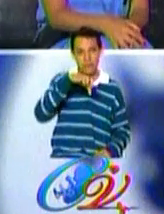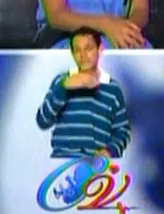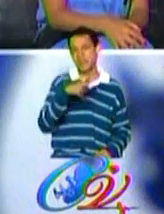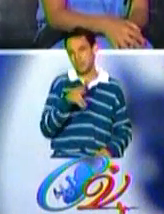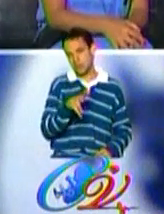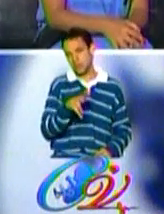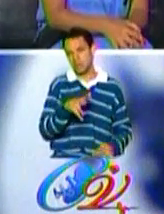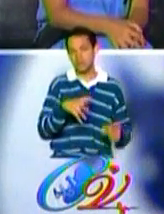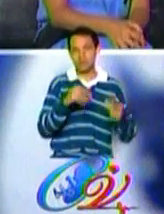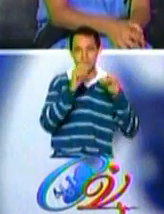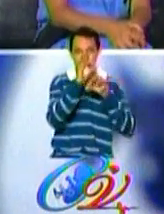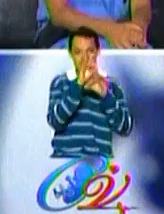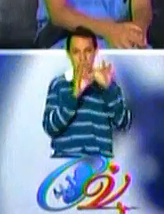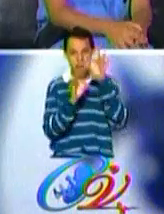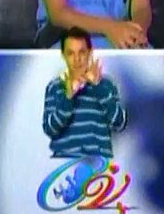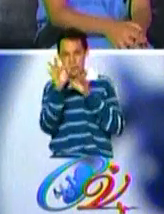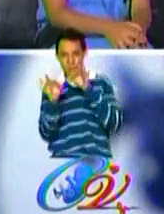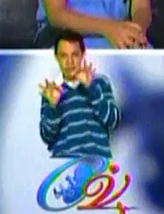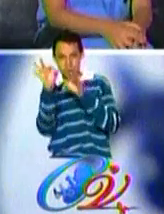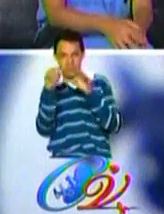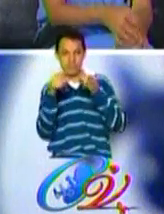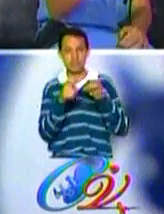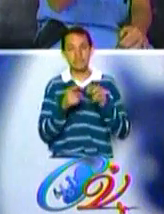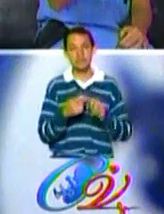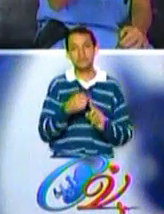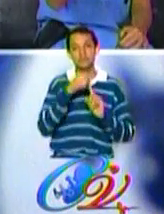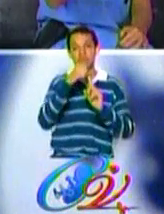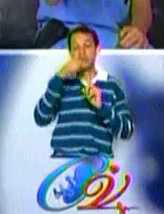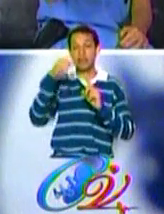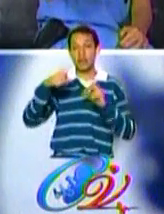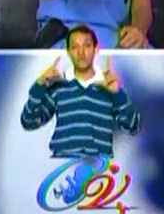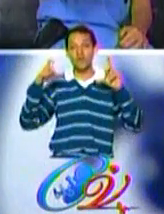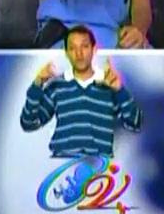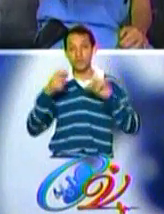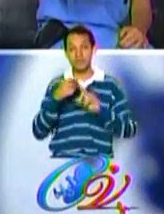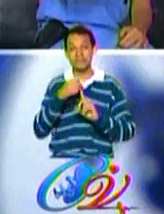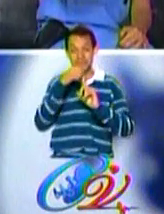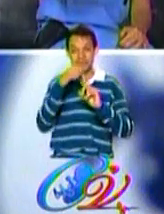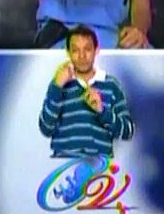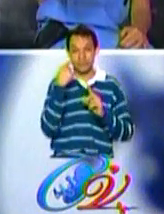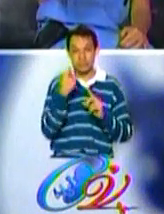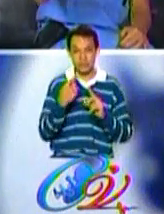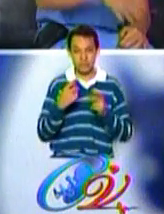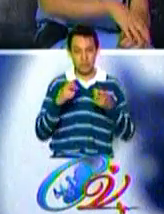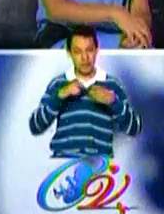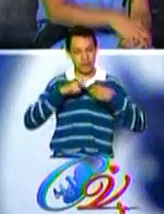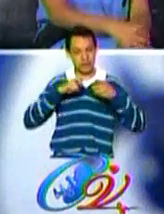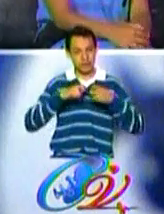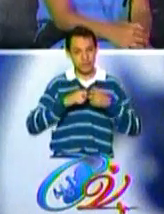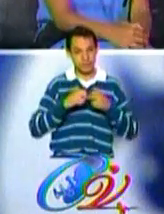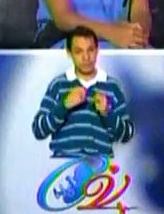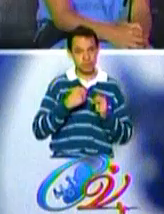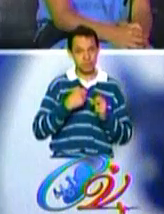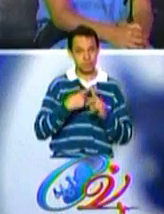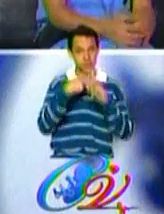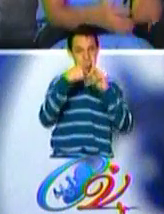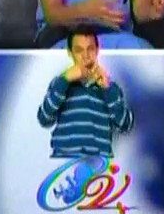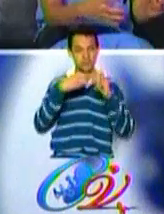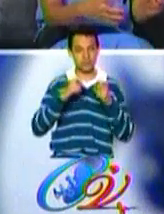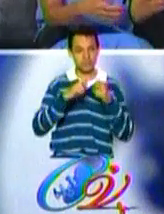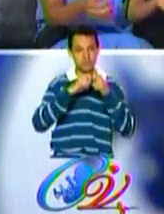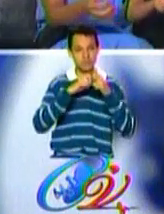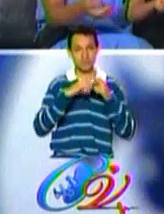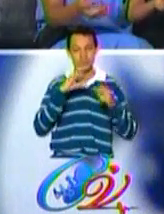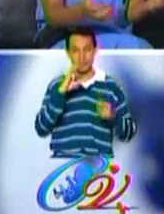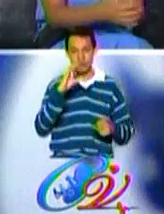Entonces acá, esta es una de las formaciones más importantes. Esta es cómo se genera la energía a partir de carbohidratos.